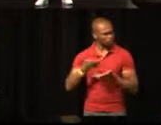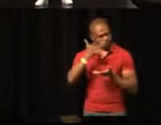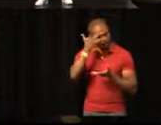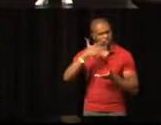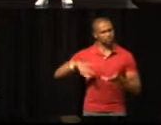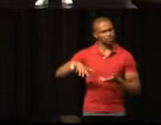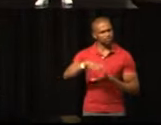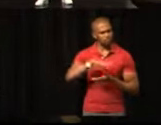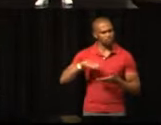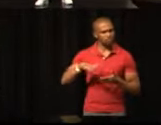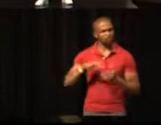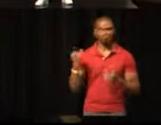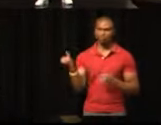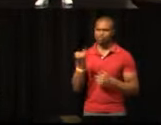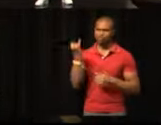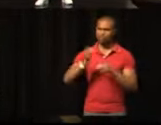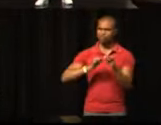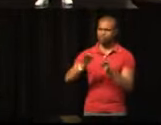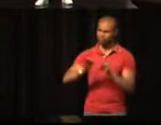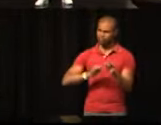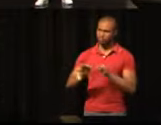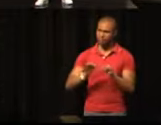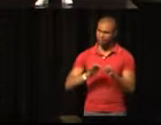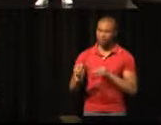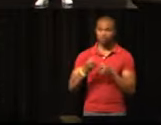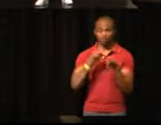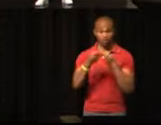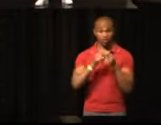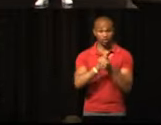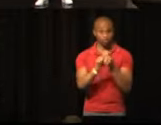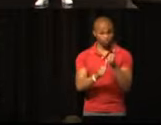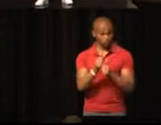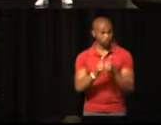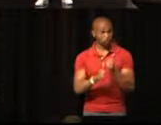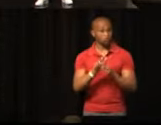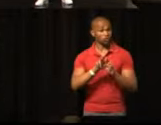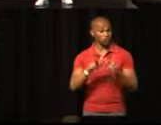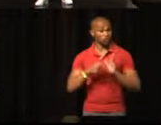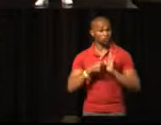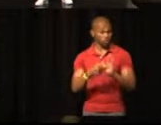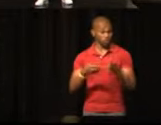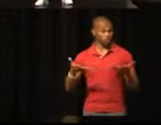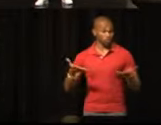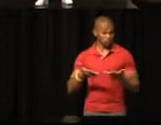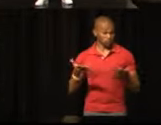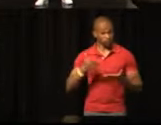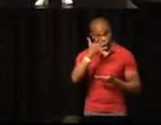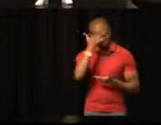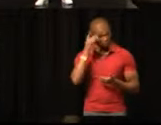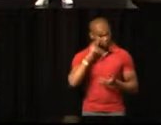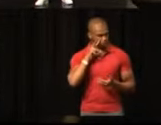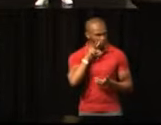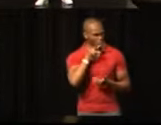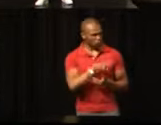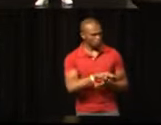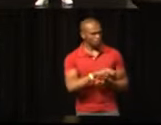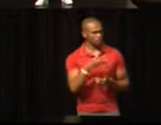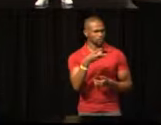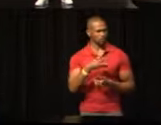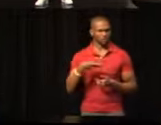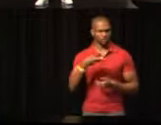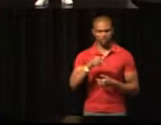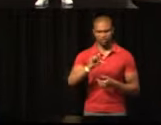involucrando, llamando gente con muy alto nivel y gente preparada, que es una gran diferencia que tenemos hoy. Tenemos gente que ve